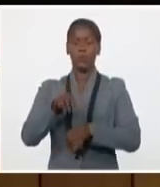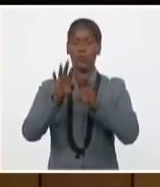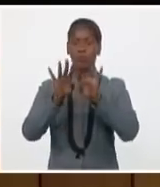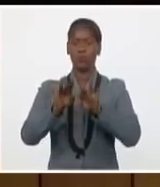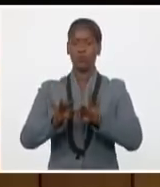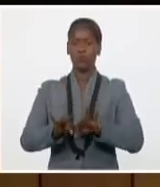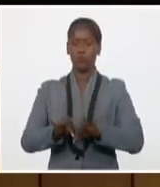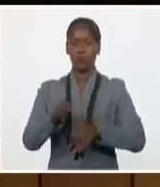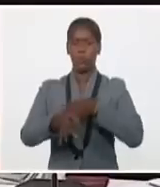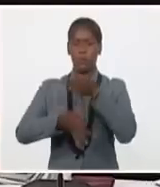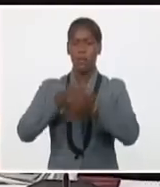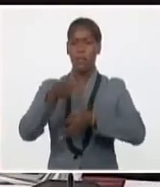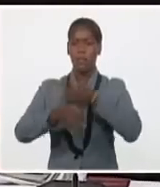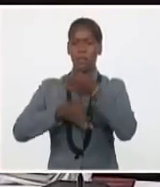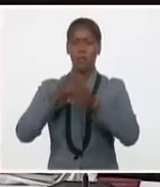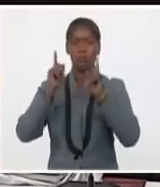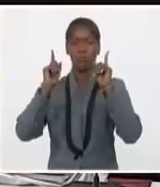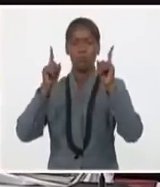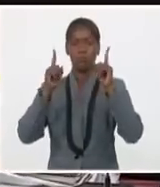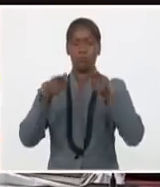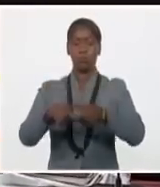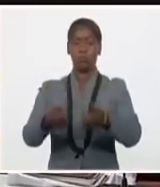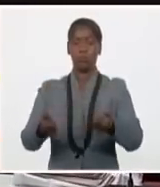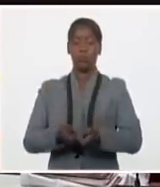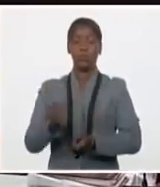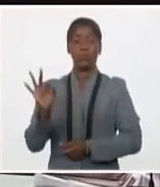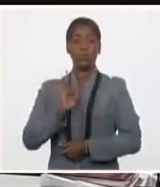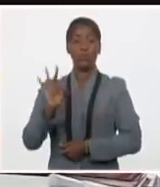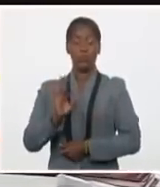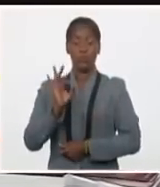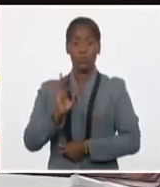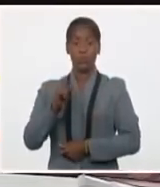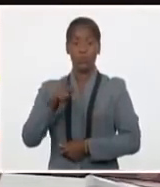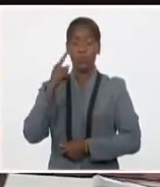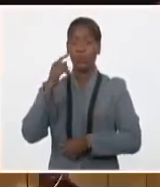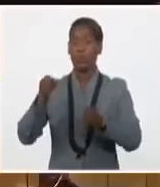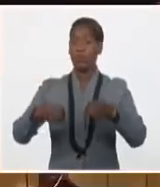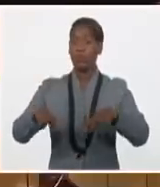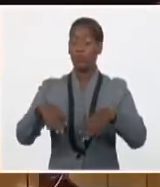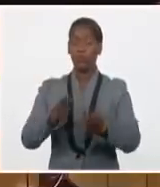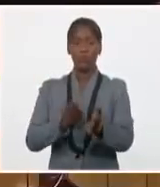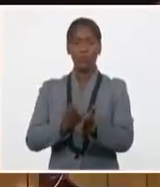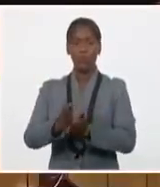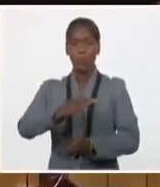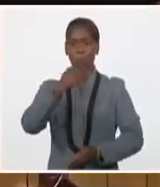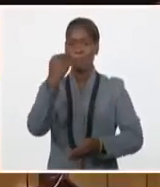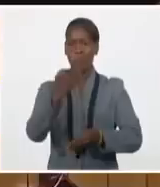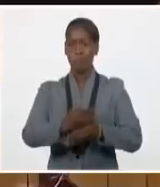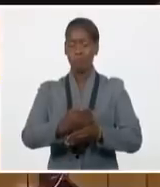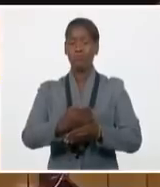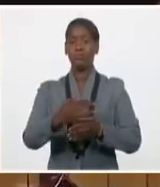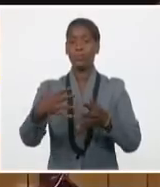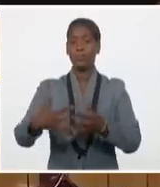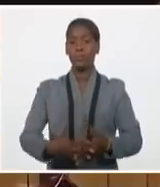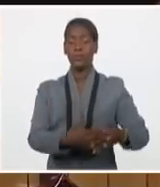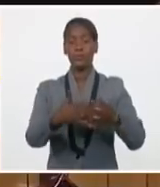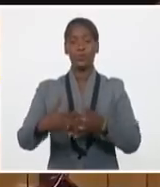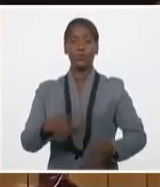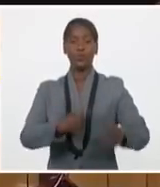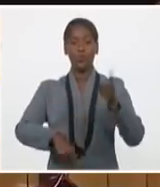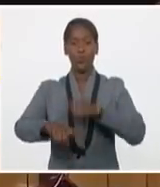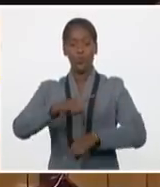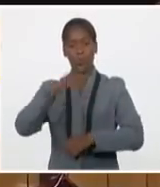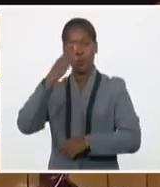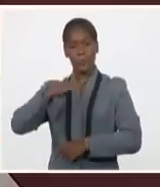central al octavo congreso del partido que el escenario internacional está marcado por un incremento de la agresividad del gobierno de los Estados